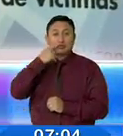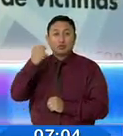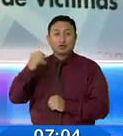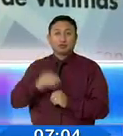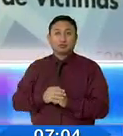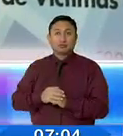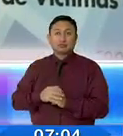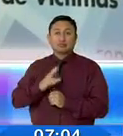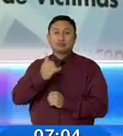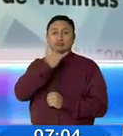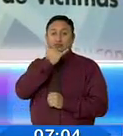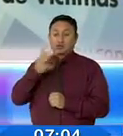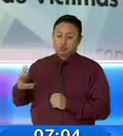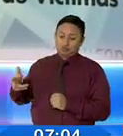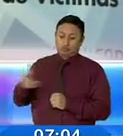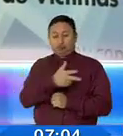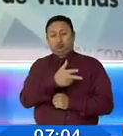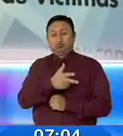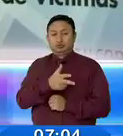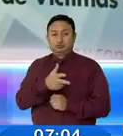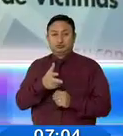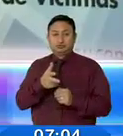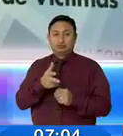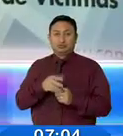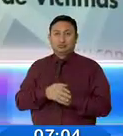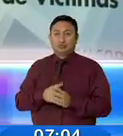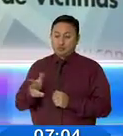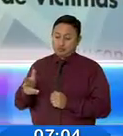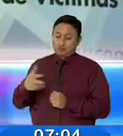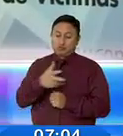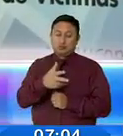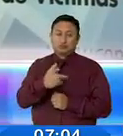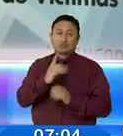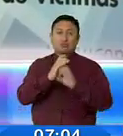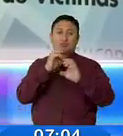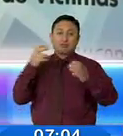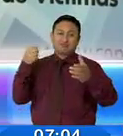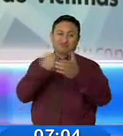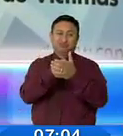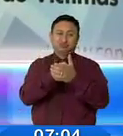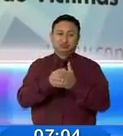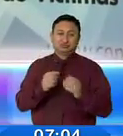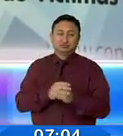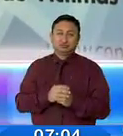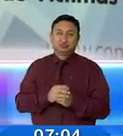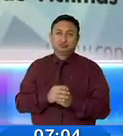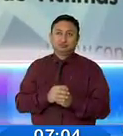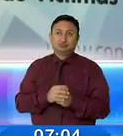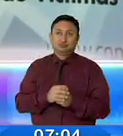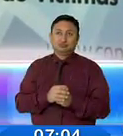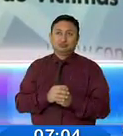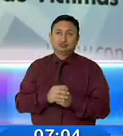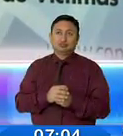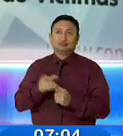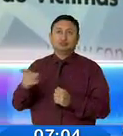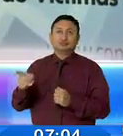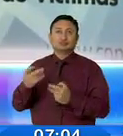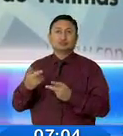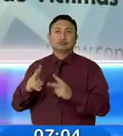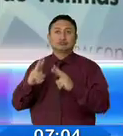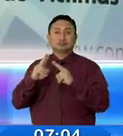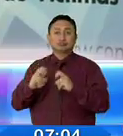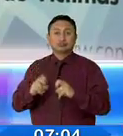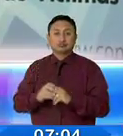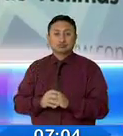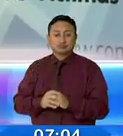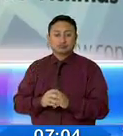cruza de carril al otro carril y impacta en la parada del autobús. Según lo que en las investigaciones, el señor